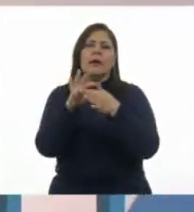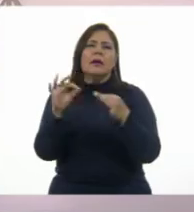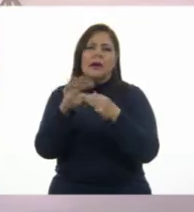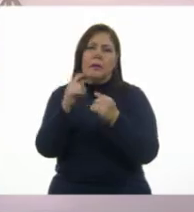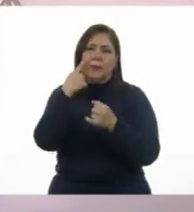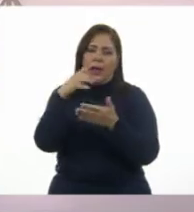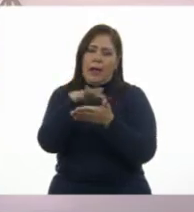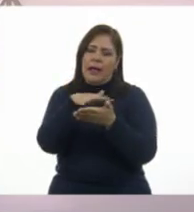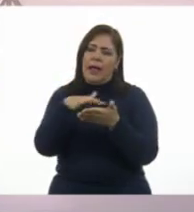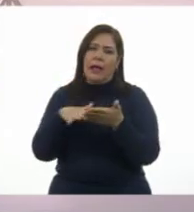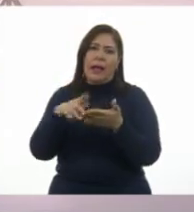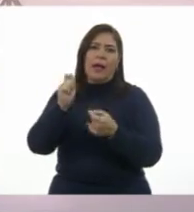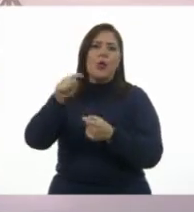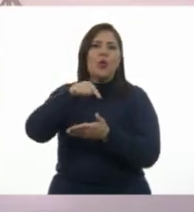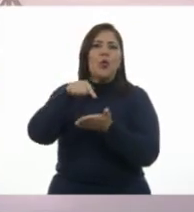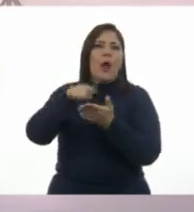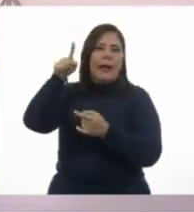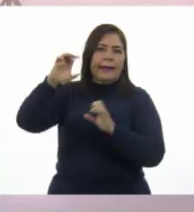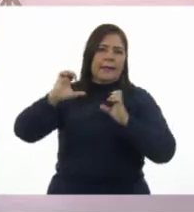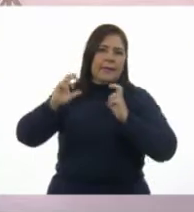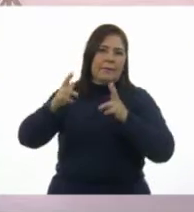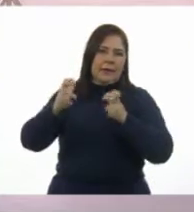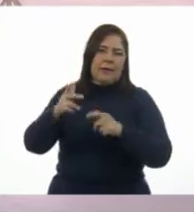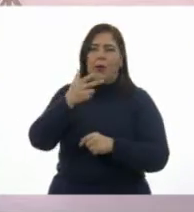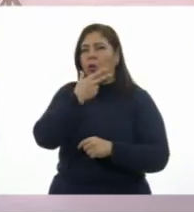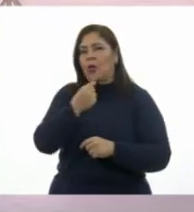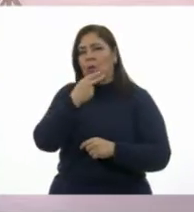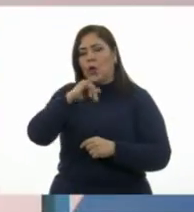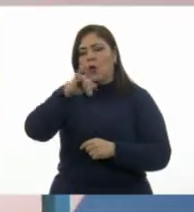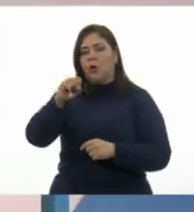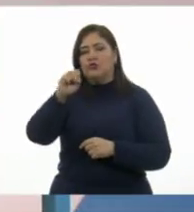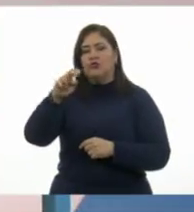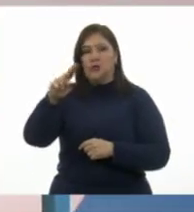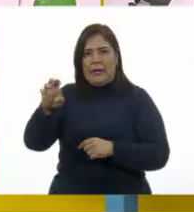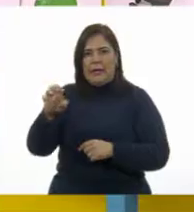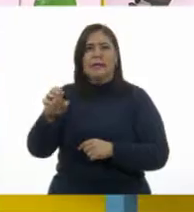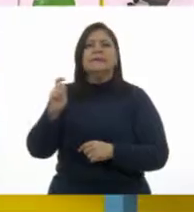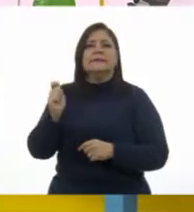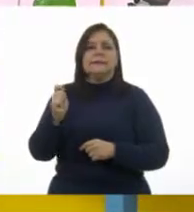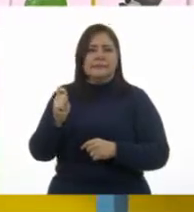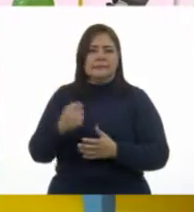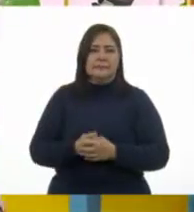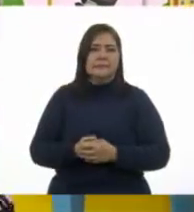Josué, de Chiapas. ¿Me vas a ayudar? Sí, claro. Mira,